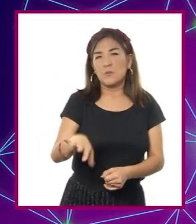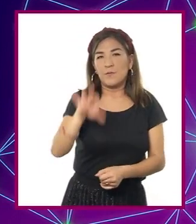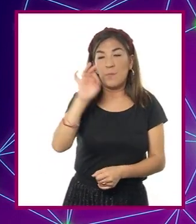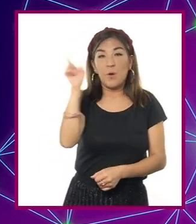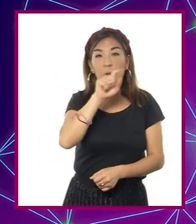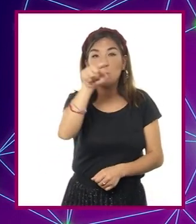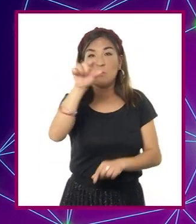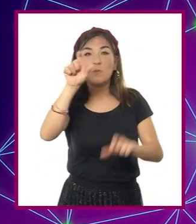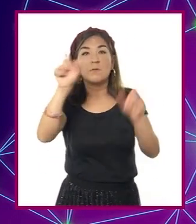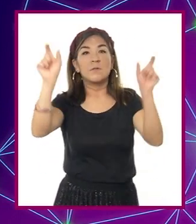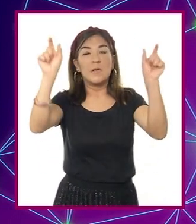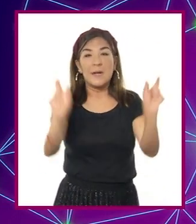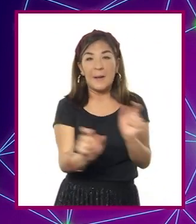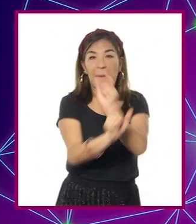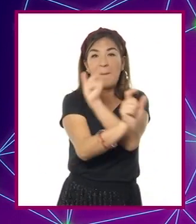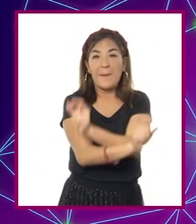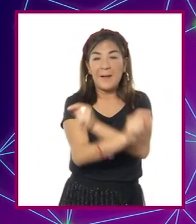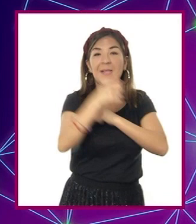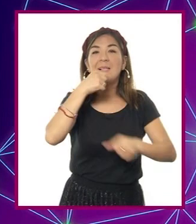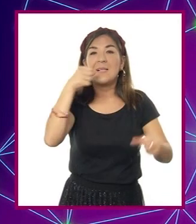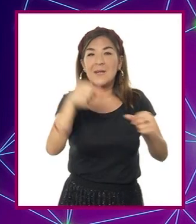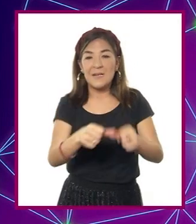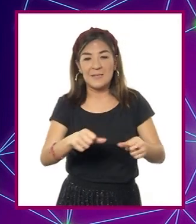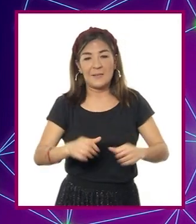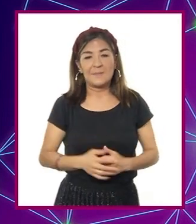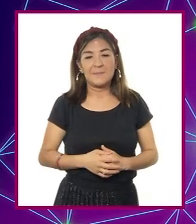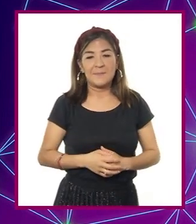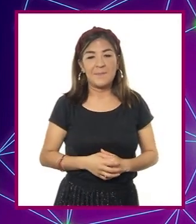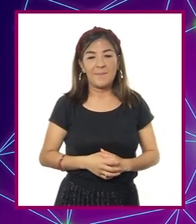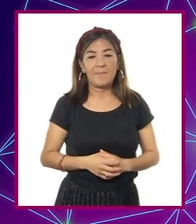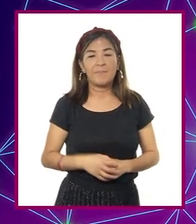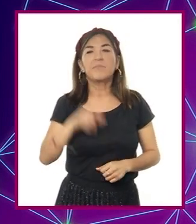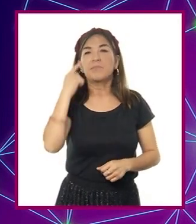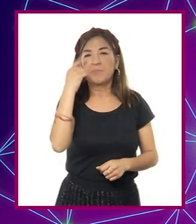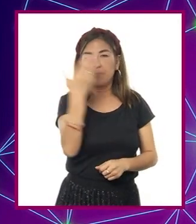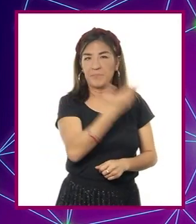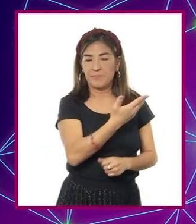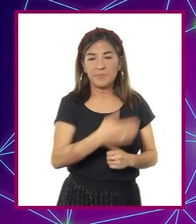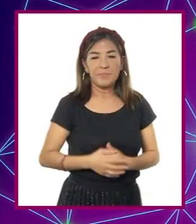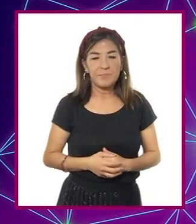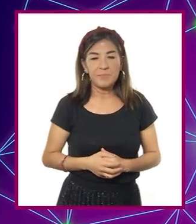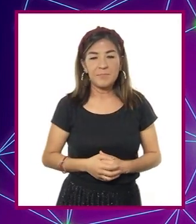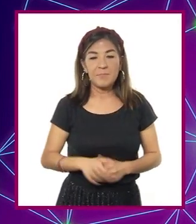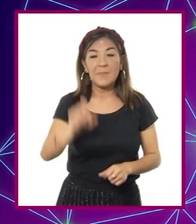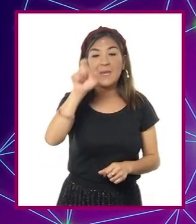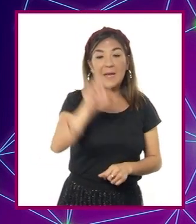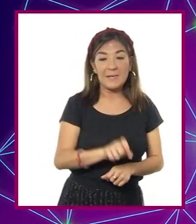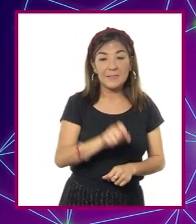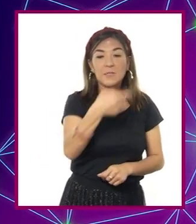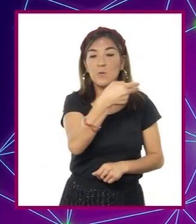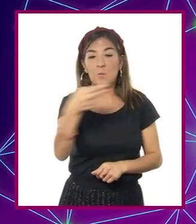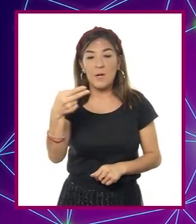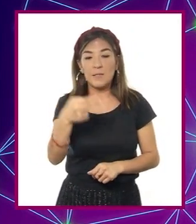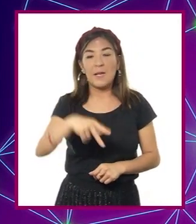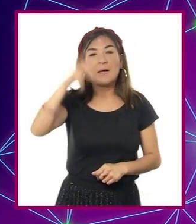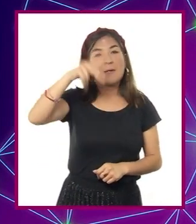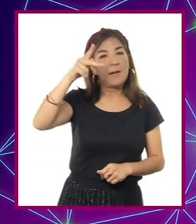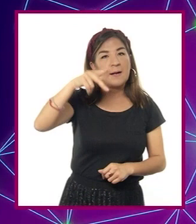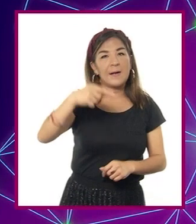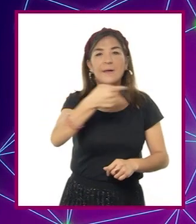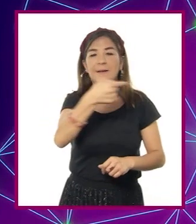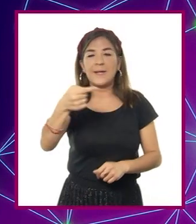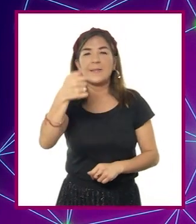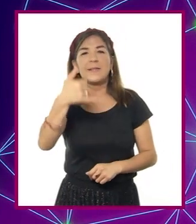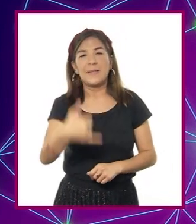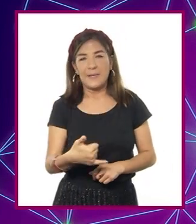despejar cada una de las variables, esas fórmulas son X es igual a K